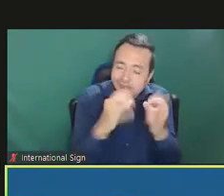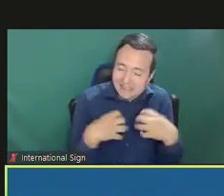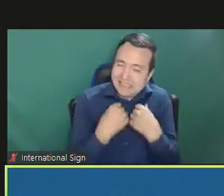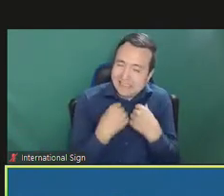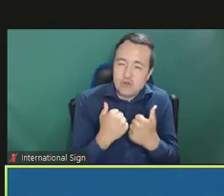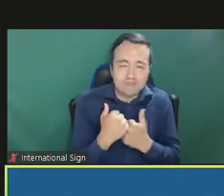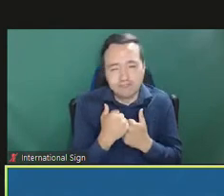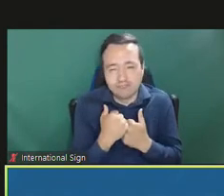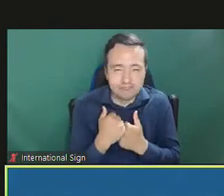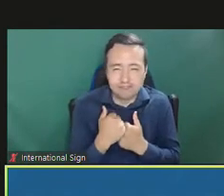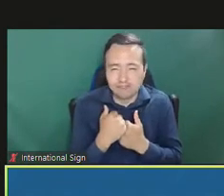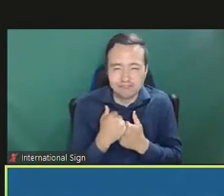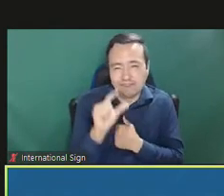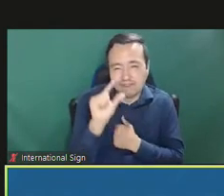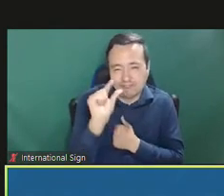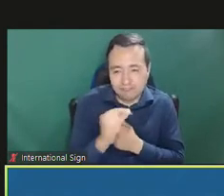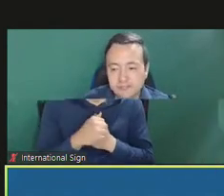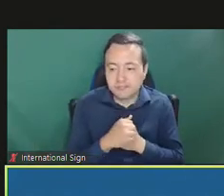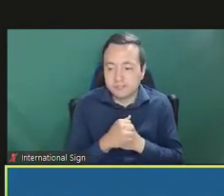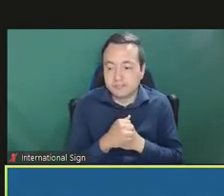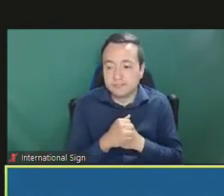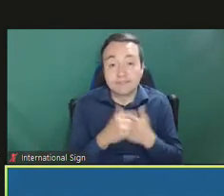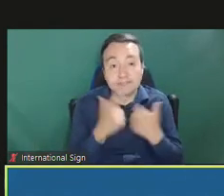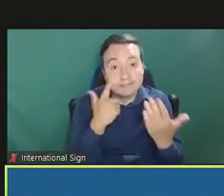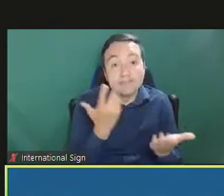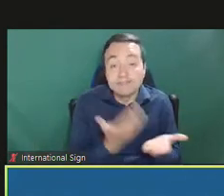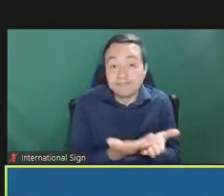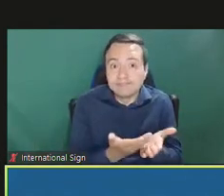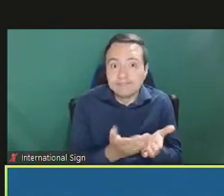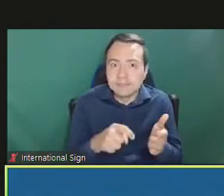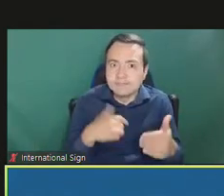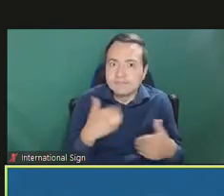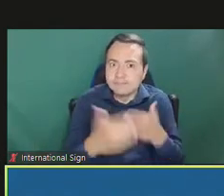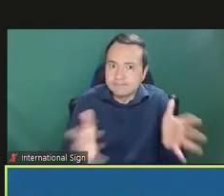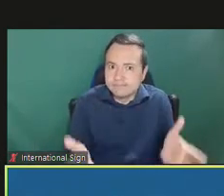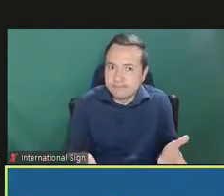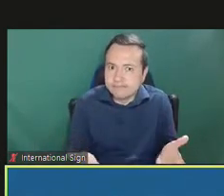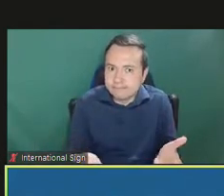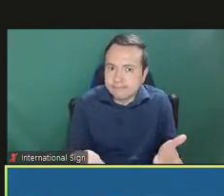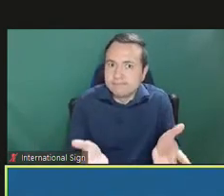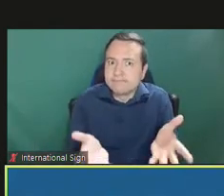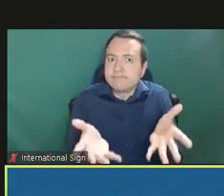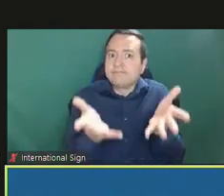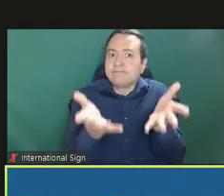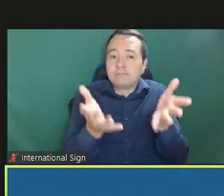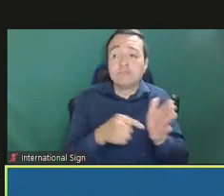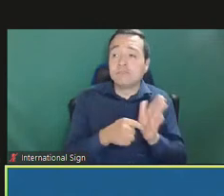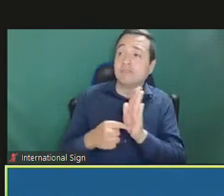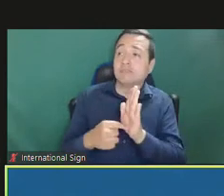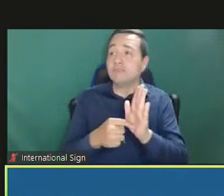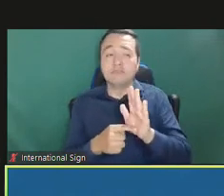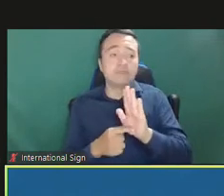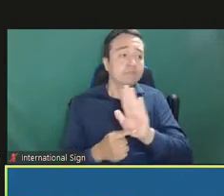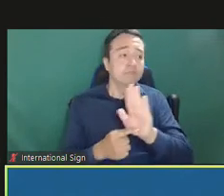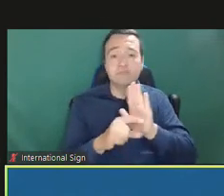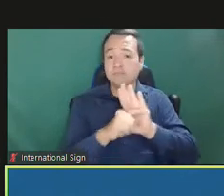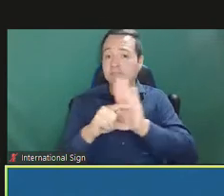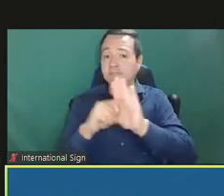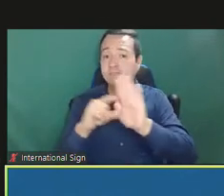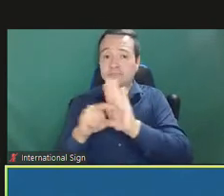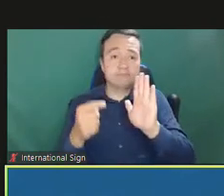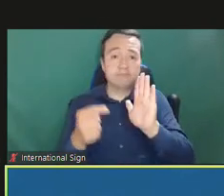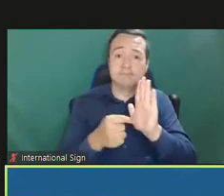para aumentar su y reputación y para ganar influencia política para